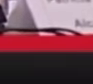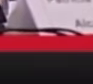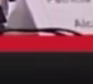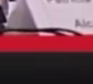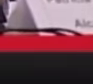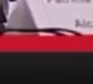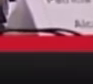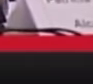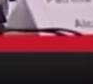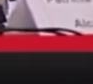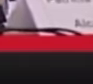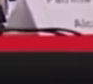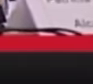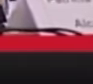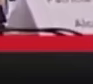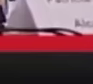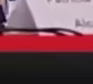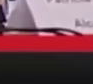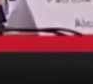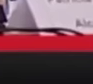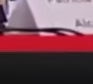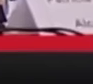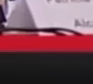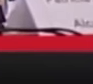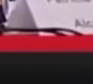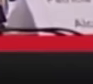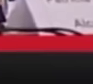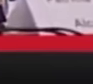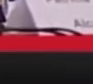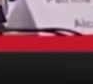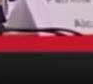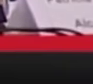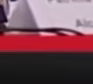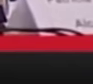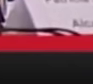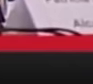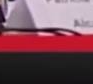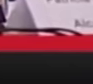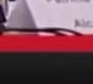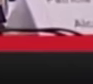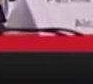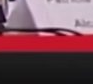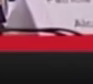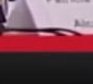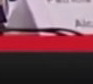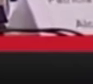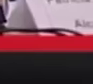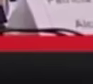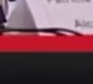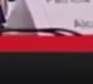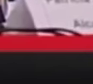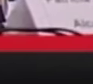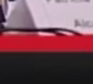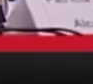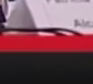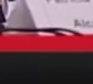situación de Javier Prado, que pidió que se explique, sobre la avenida Javier Prado se presentó una iniciativa